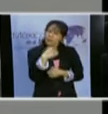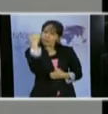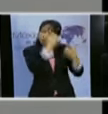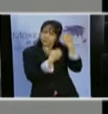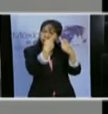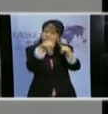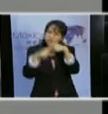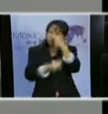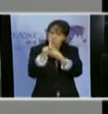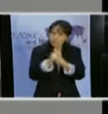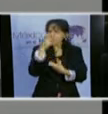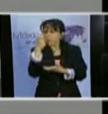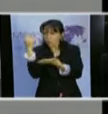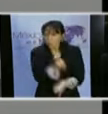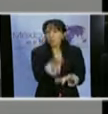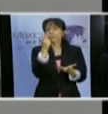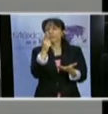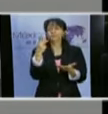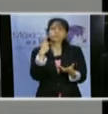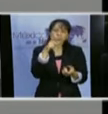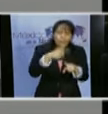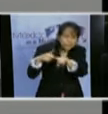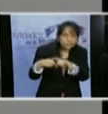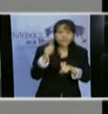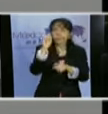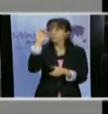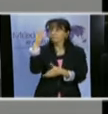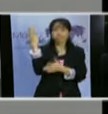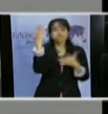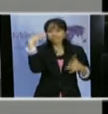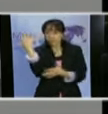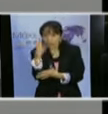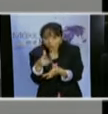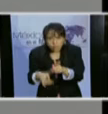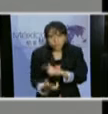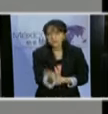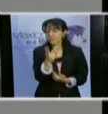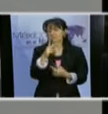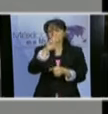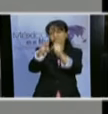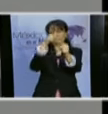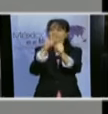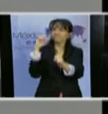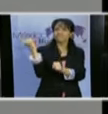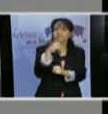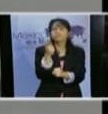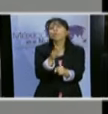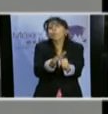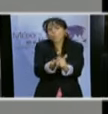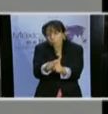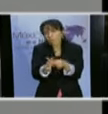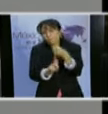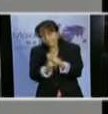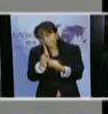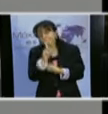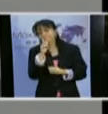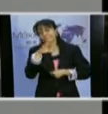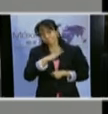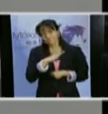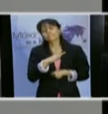ambientales que enfrentan los países en el mundo. La idea es hoy, cuando menos, responder de manera muy breve,